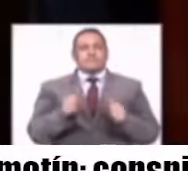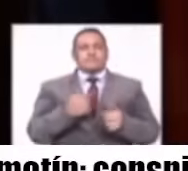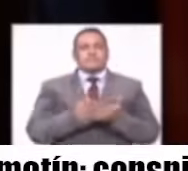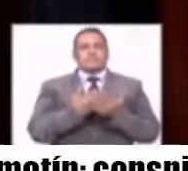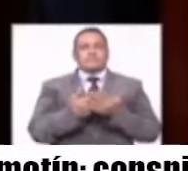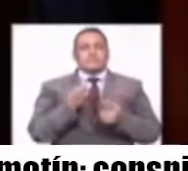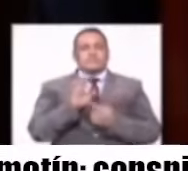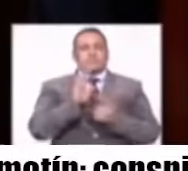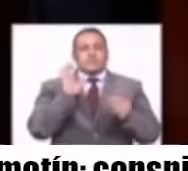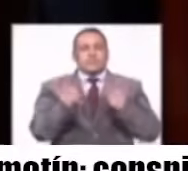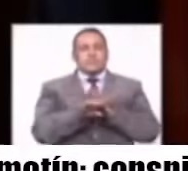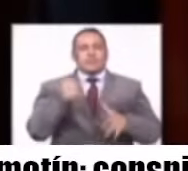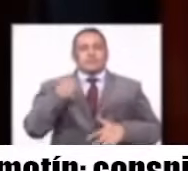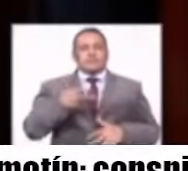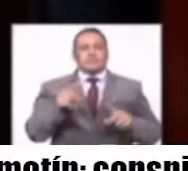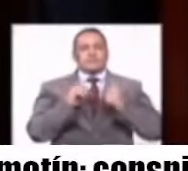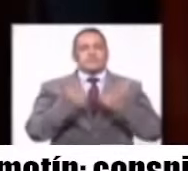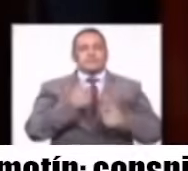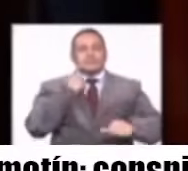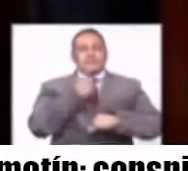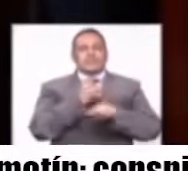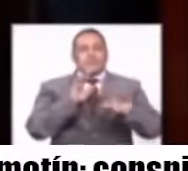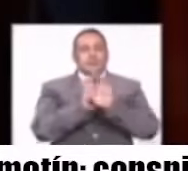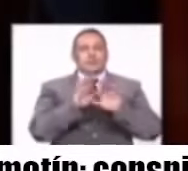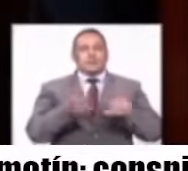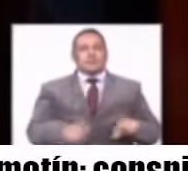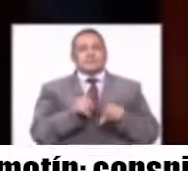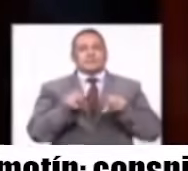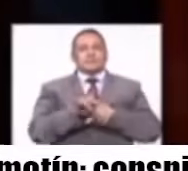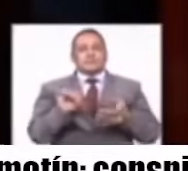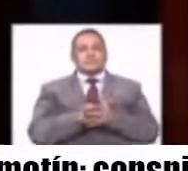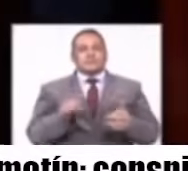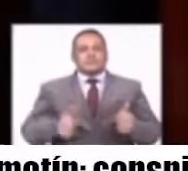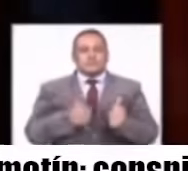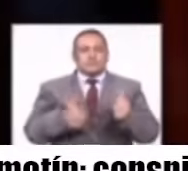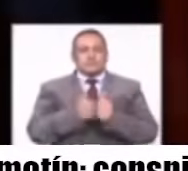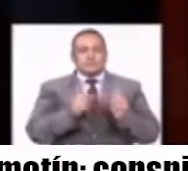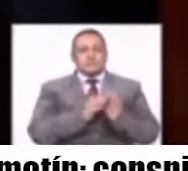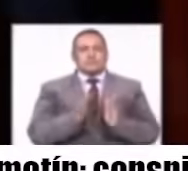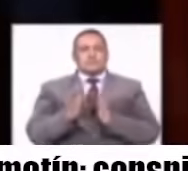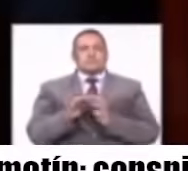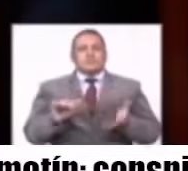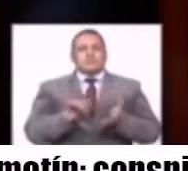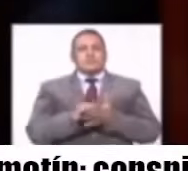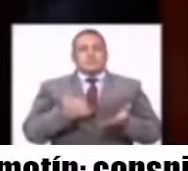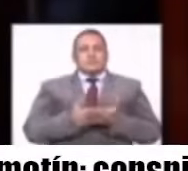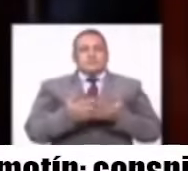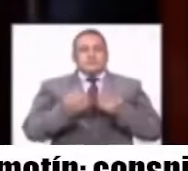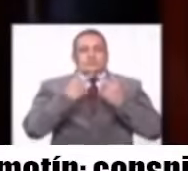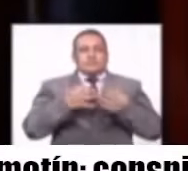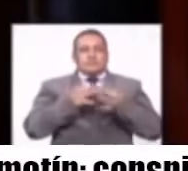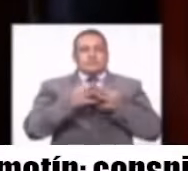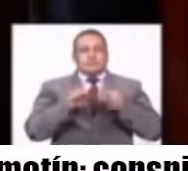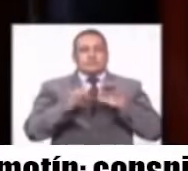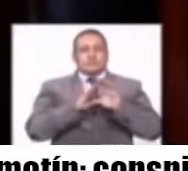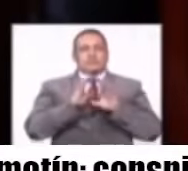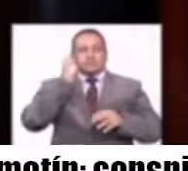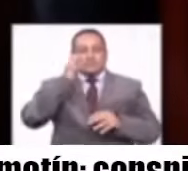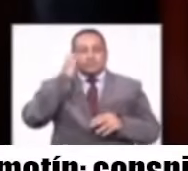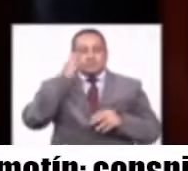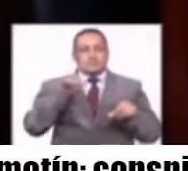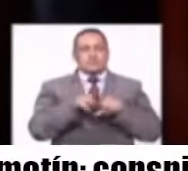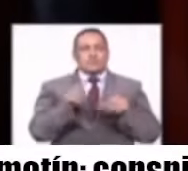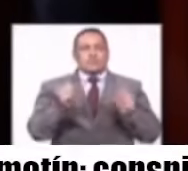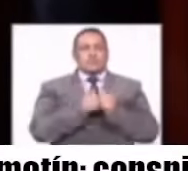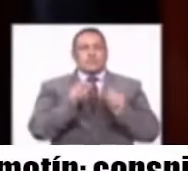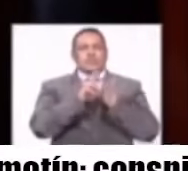presente caso la Subcomisión de Acusaciones Constitucionales ha seguido un debido proceso, ceñido a la Constitución Política del Perú, el